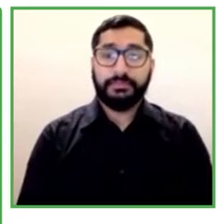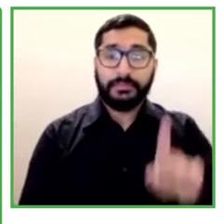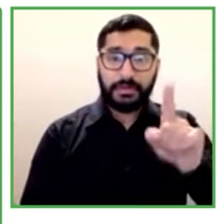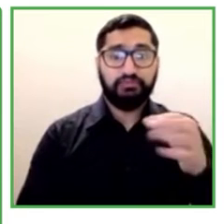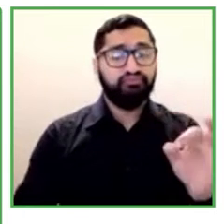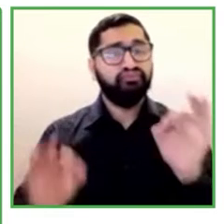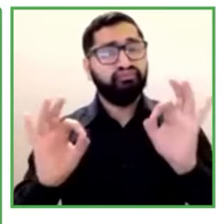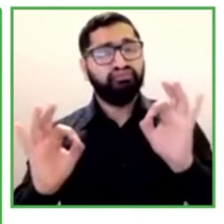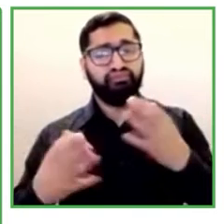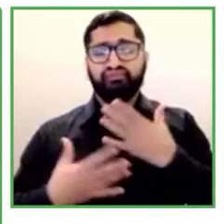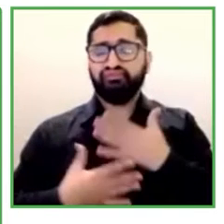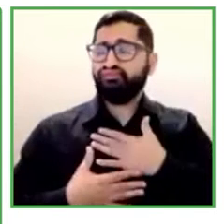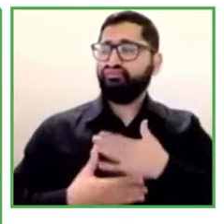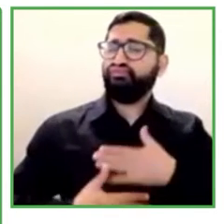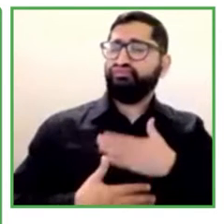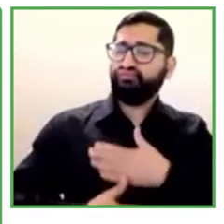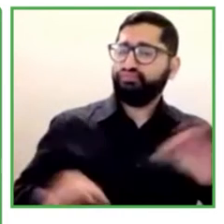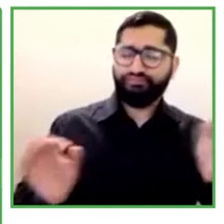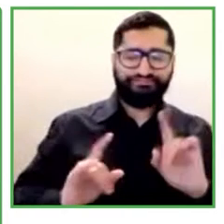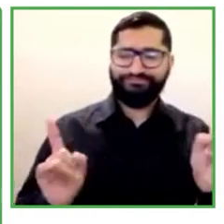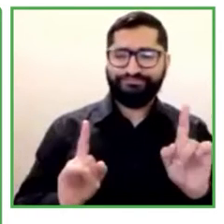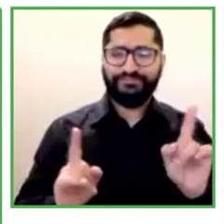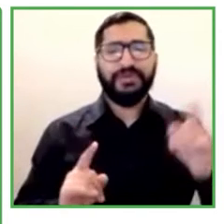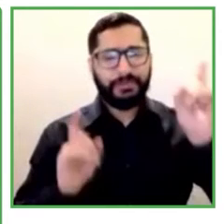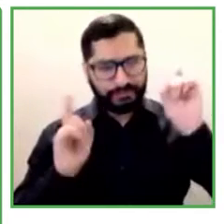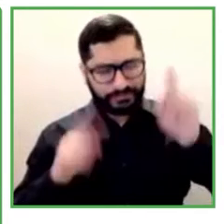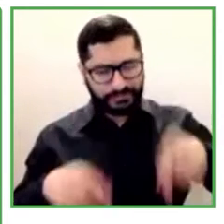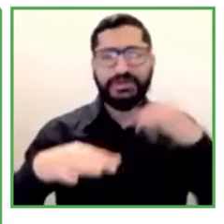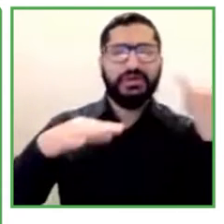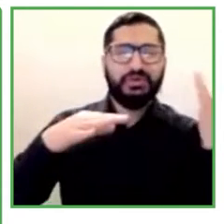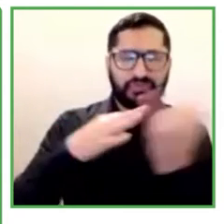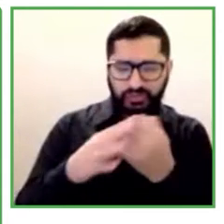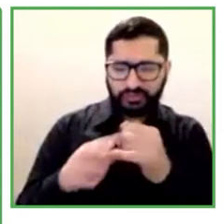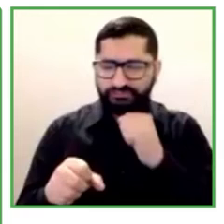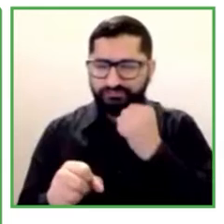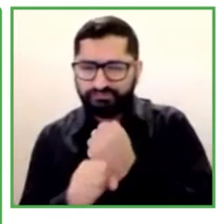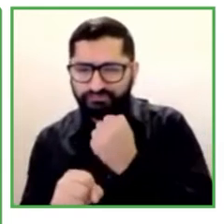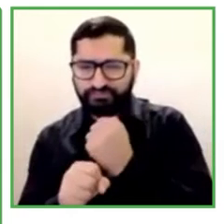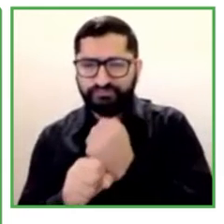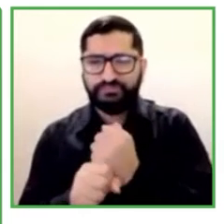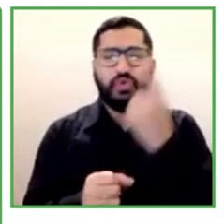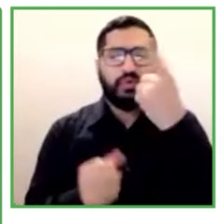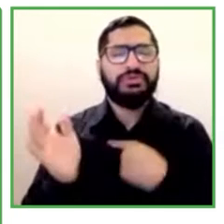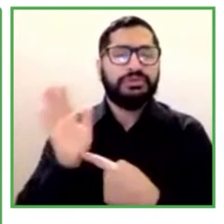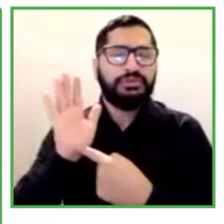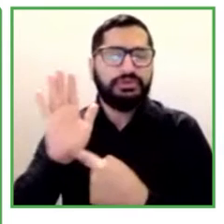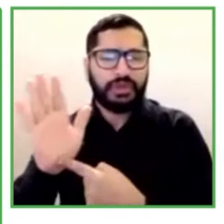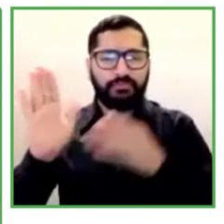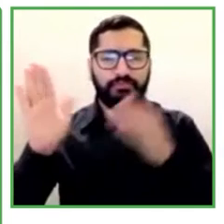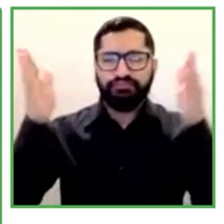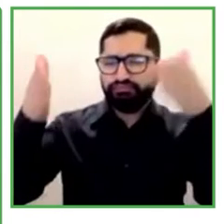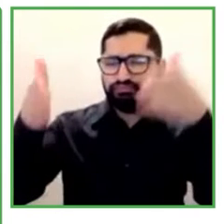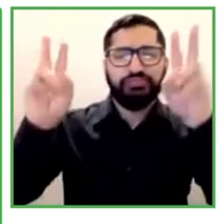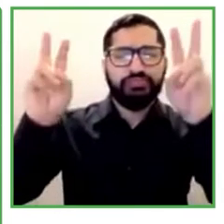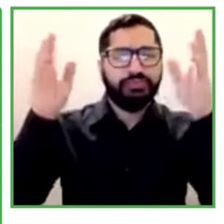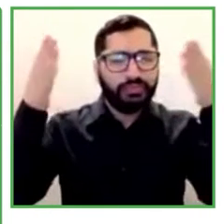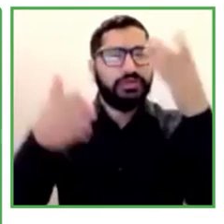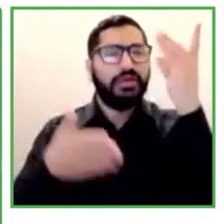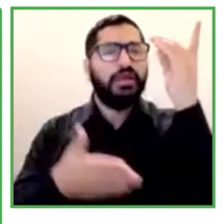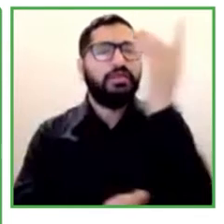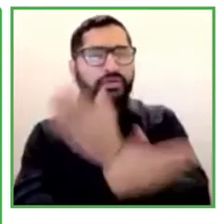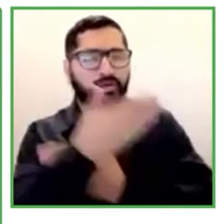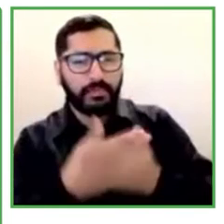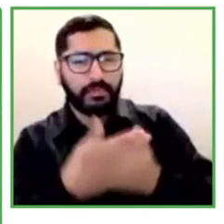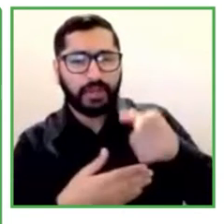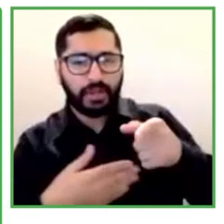Por ejemplo, en cuanto a discapacidades, hay que asegurar que todo sea